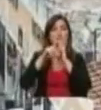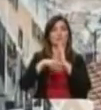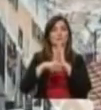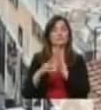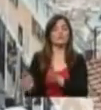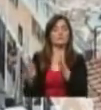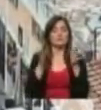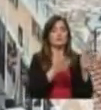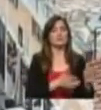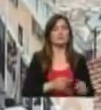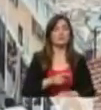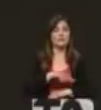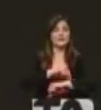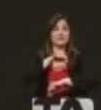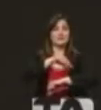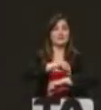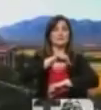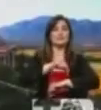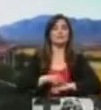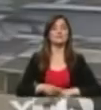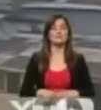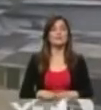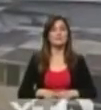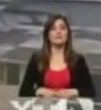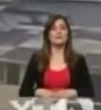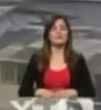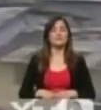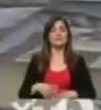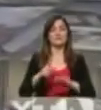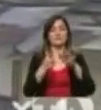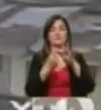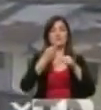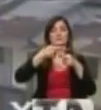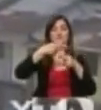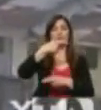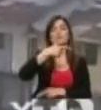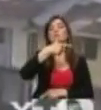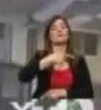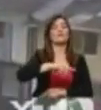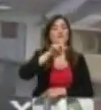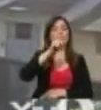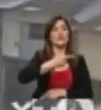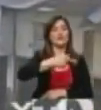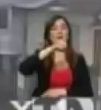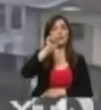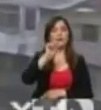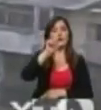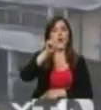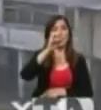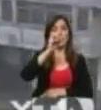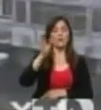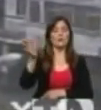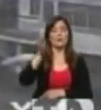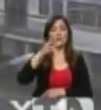nos vamos hasta Quevedo, exactamente a la parroquia Galo Plaza. Así es, en la costa ecuatoriana. Ellos registran a esta hora